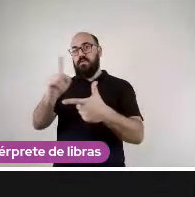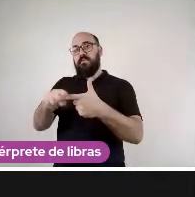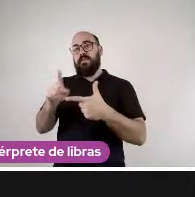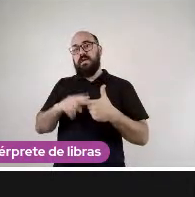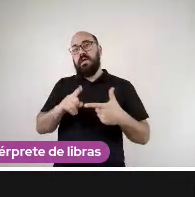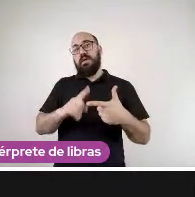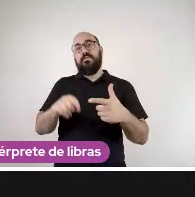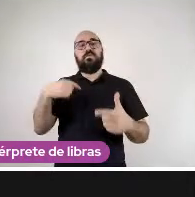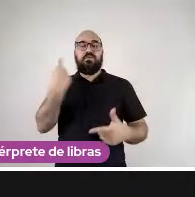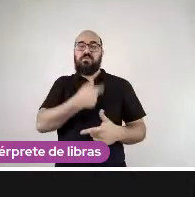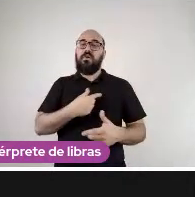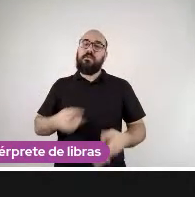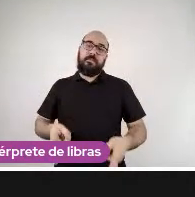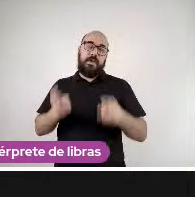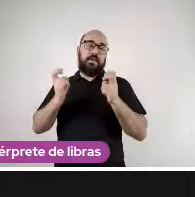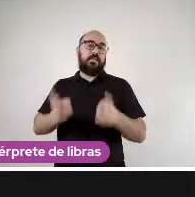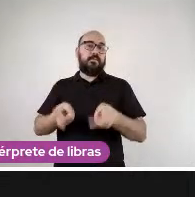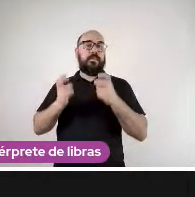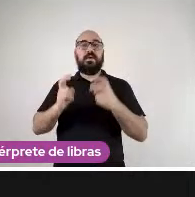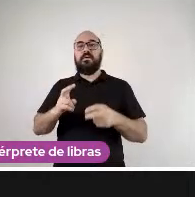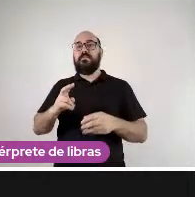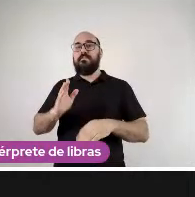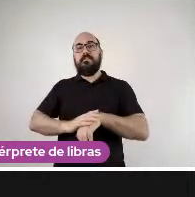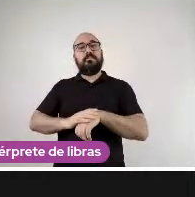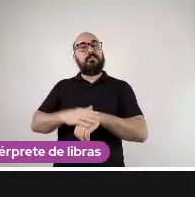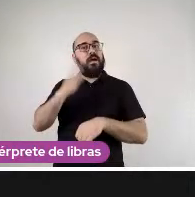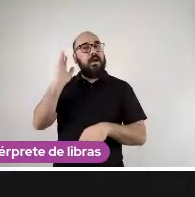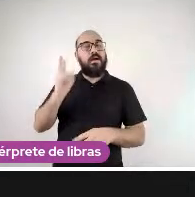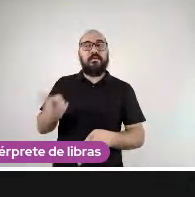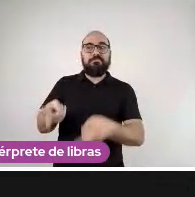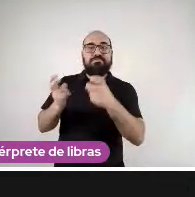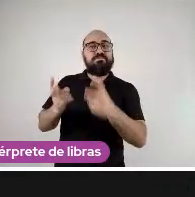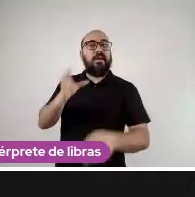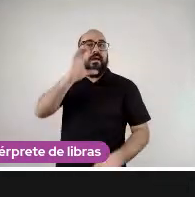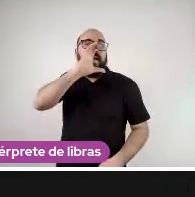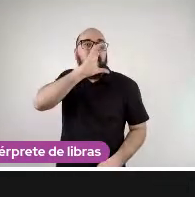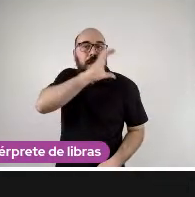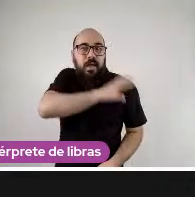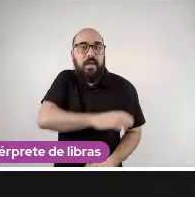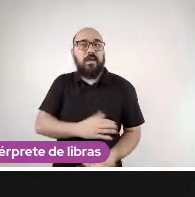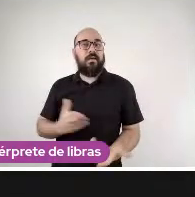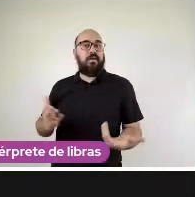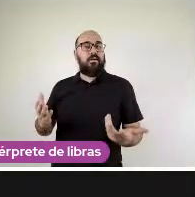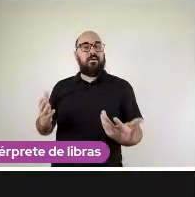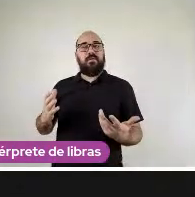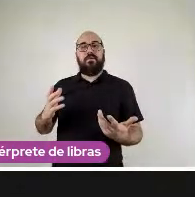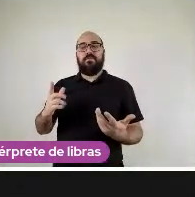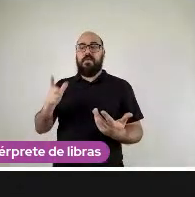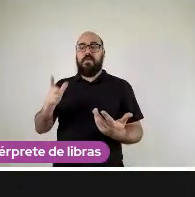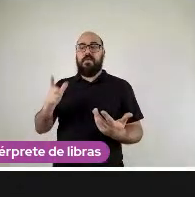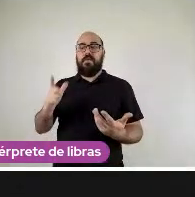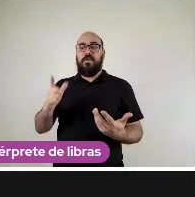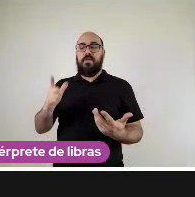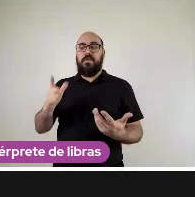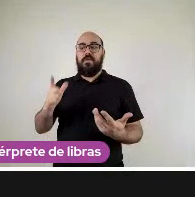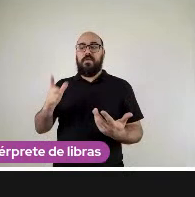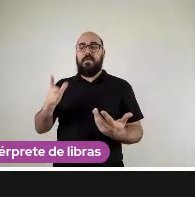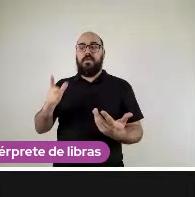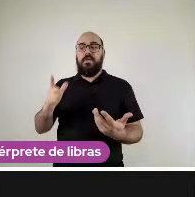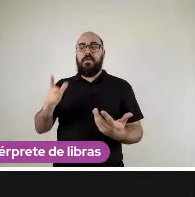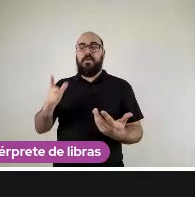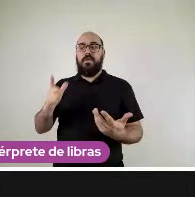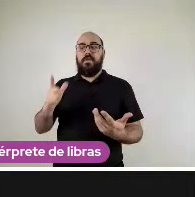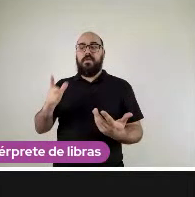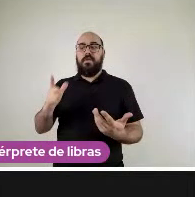la estratificación o el nivel del mar. Uno de los ejemplos más claros es